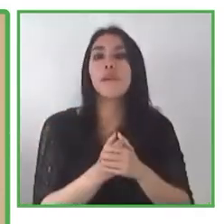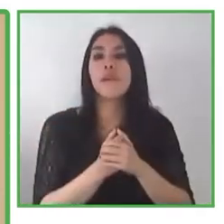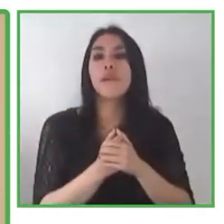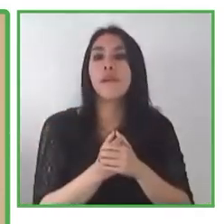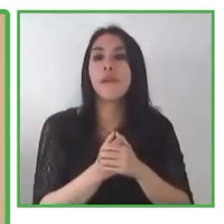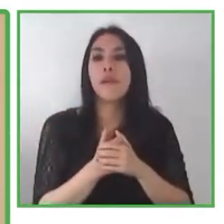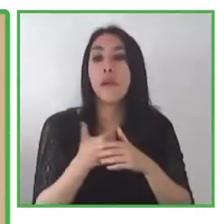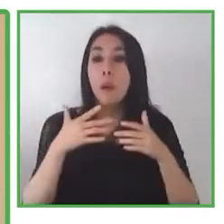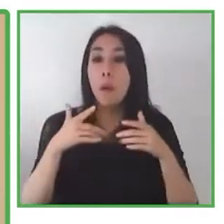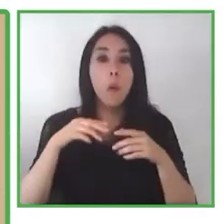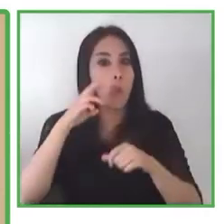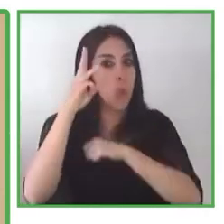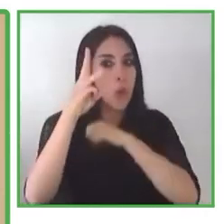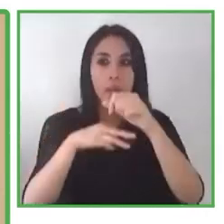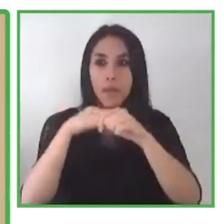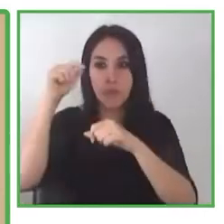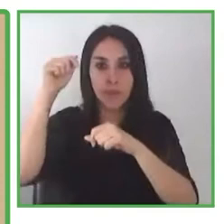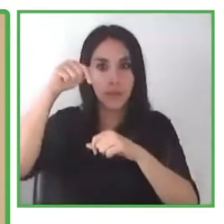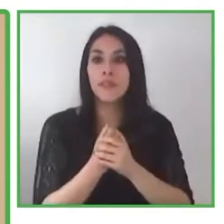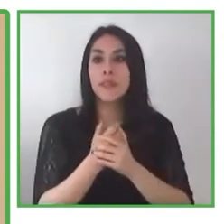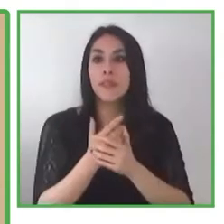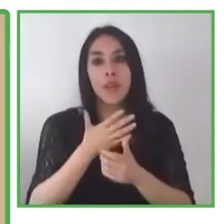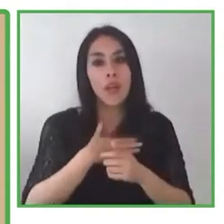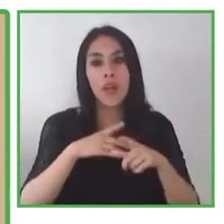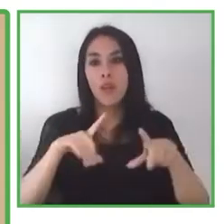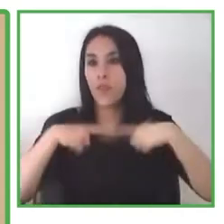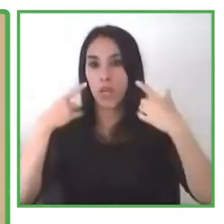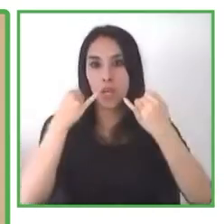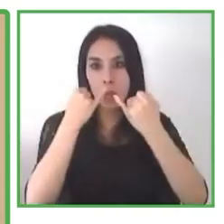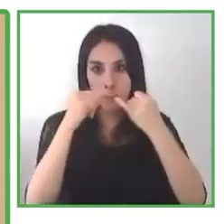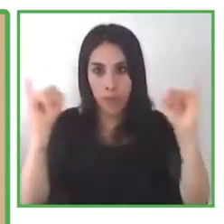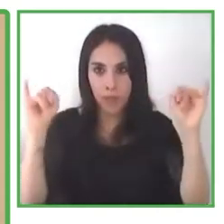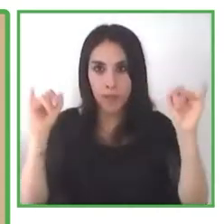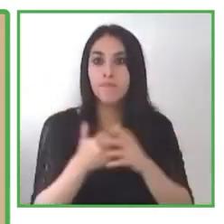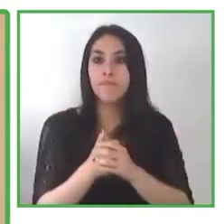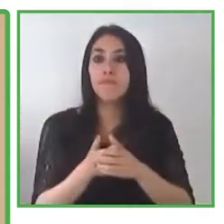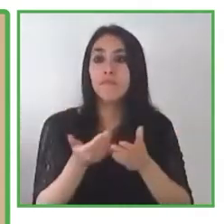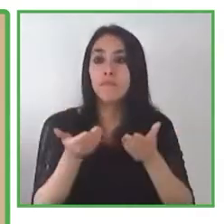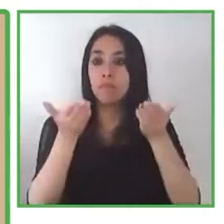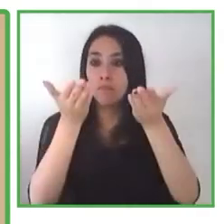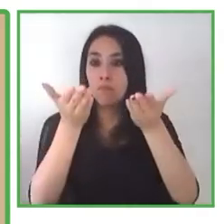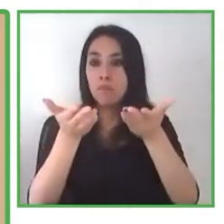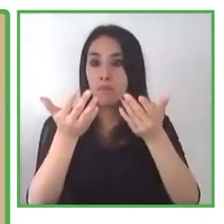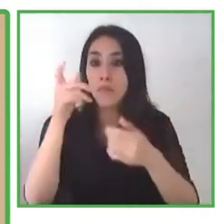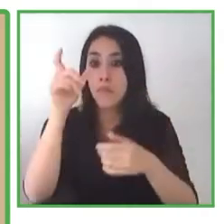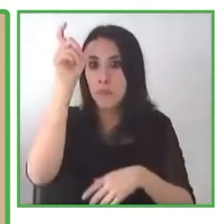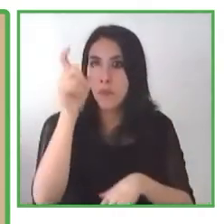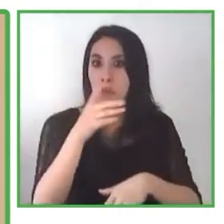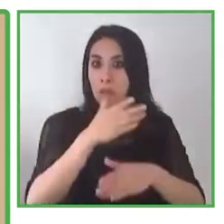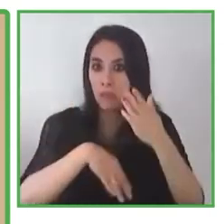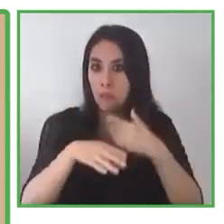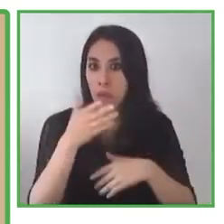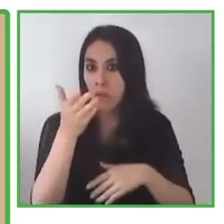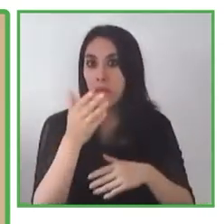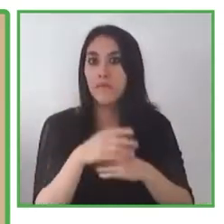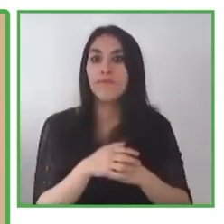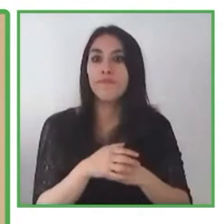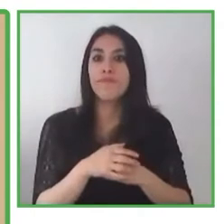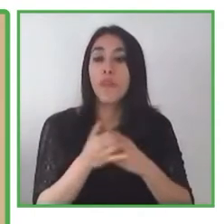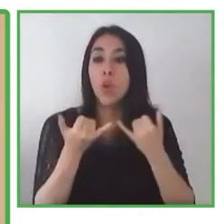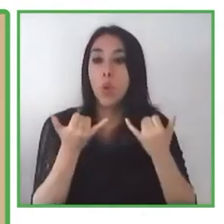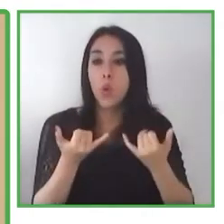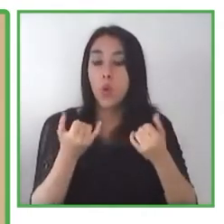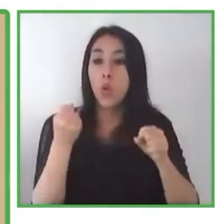el empoderamiento económico y de la misma manera una vida independiente para una persona